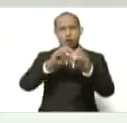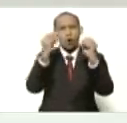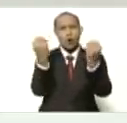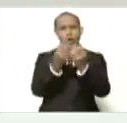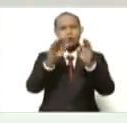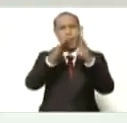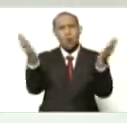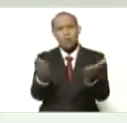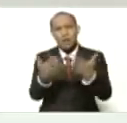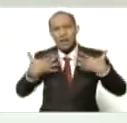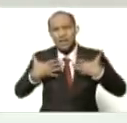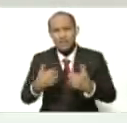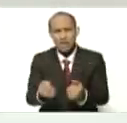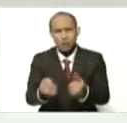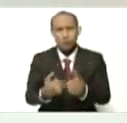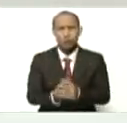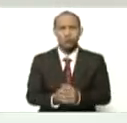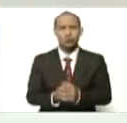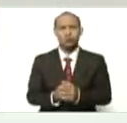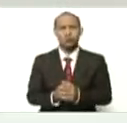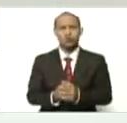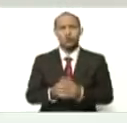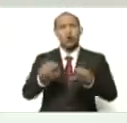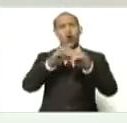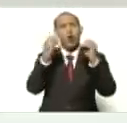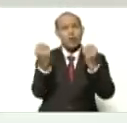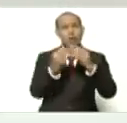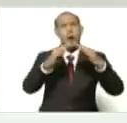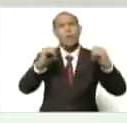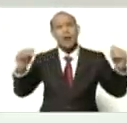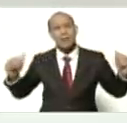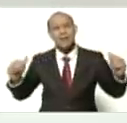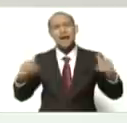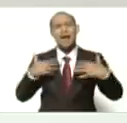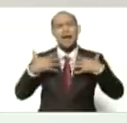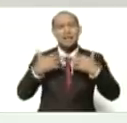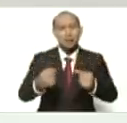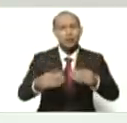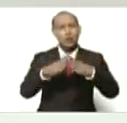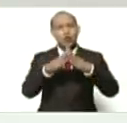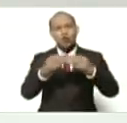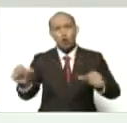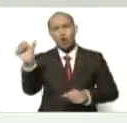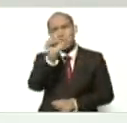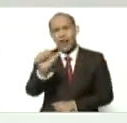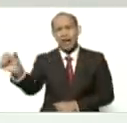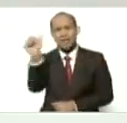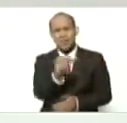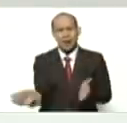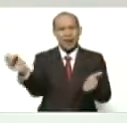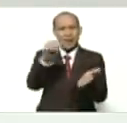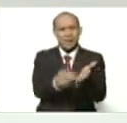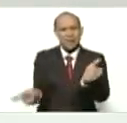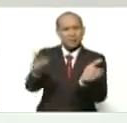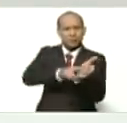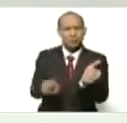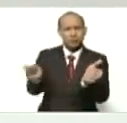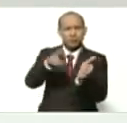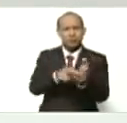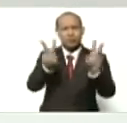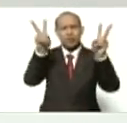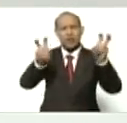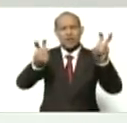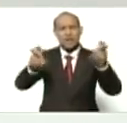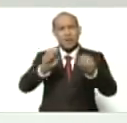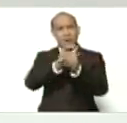salud y la organización panamericana de la salud toda esta semana han estado recalcando la peligrosidad de